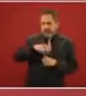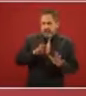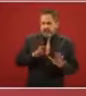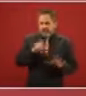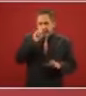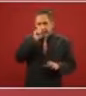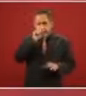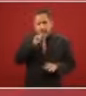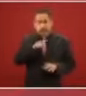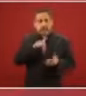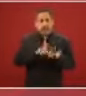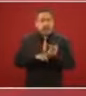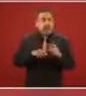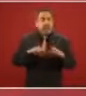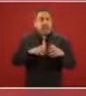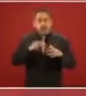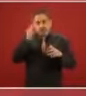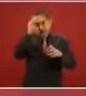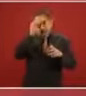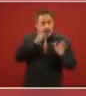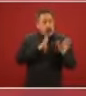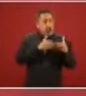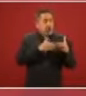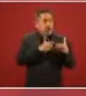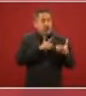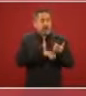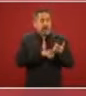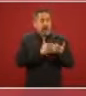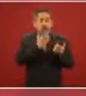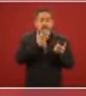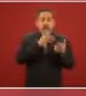Hay también un pensamiento conservador.